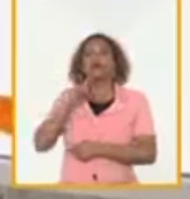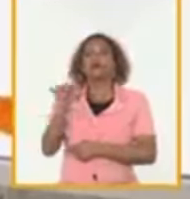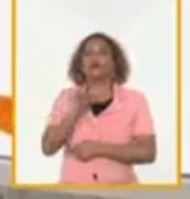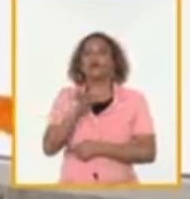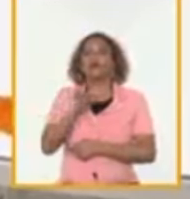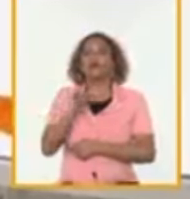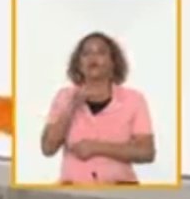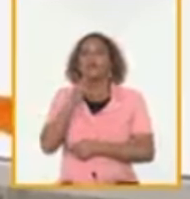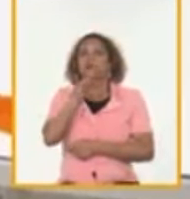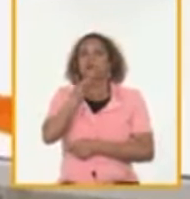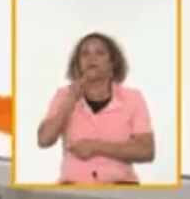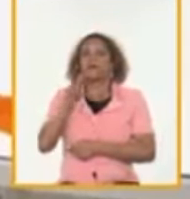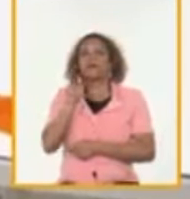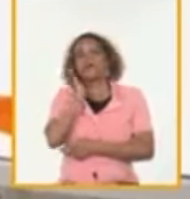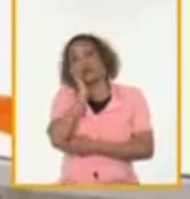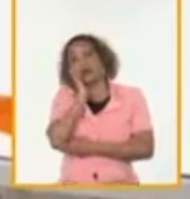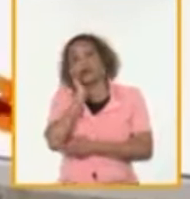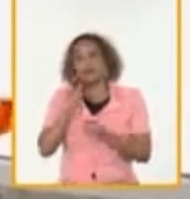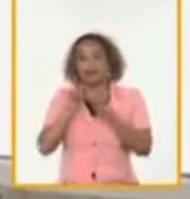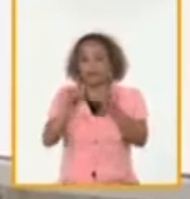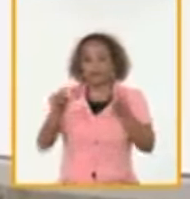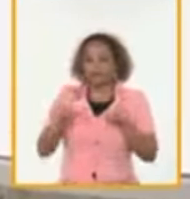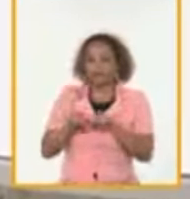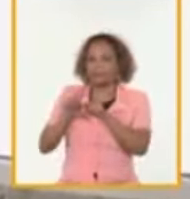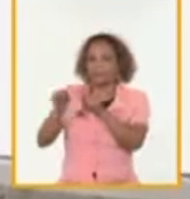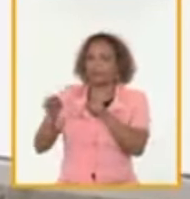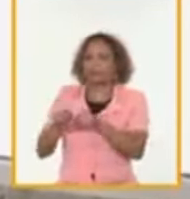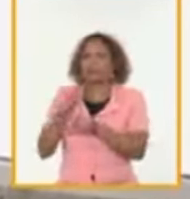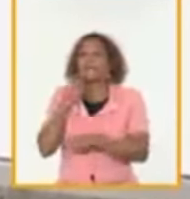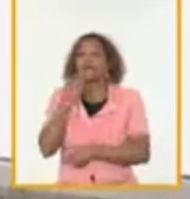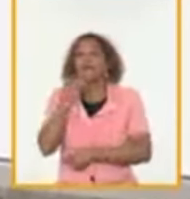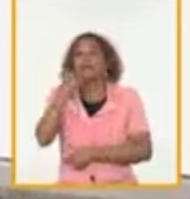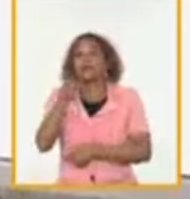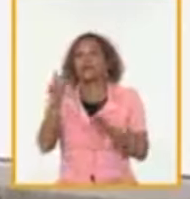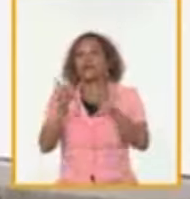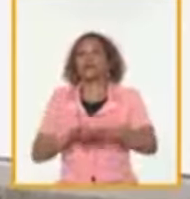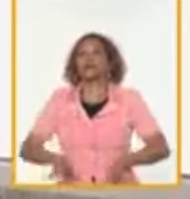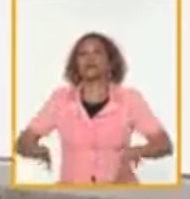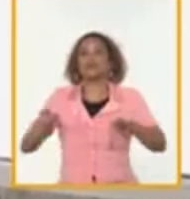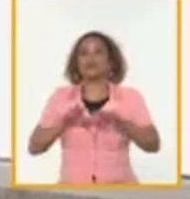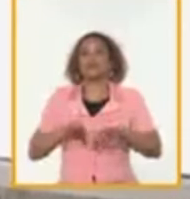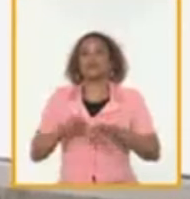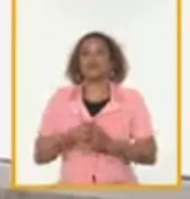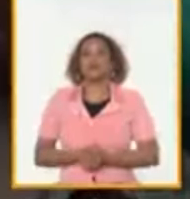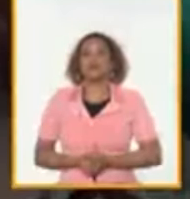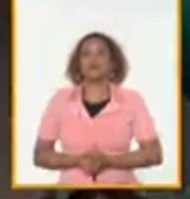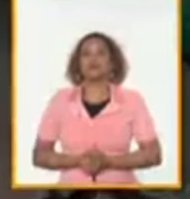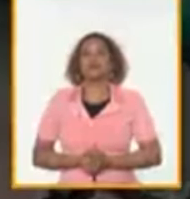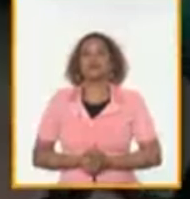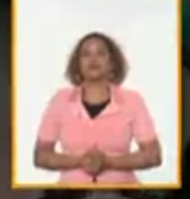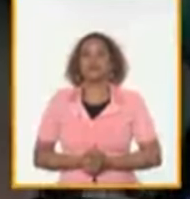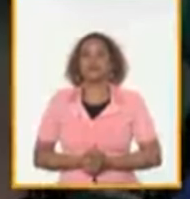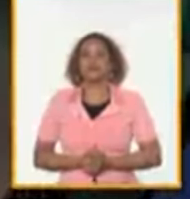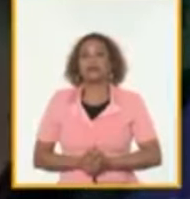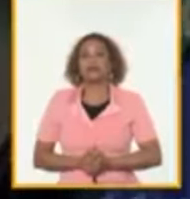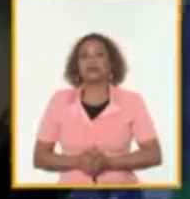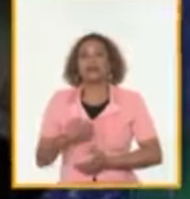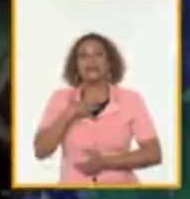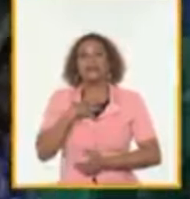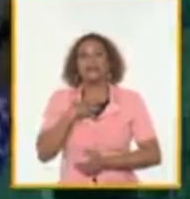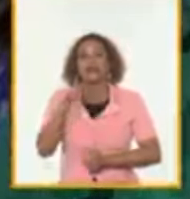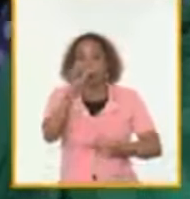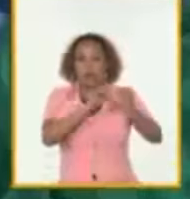de de 12 camas eh que se están haciendo pero tiene más condiciones sobre todo de espacio eh cuenta con con un